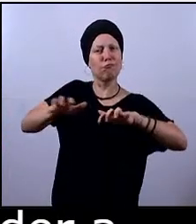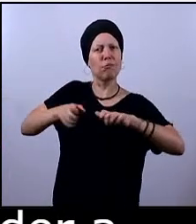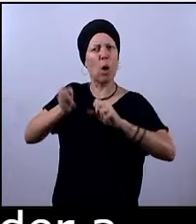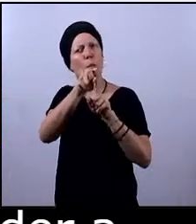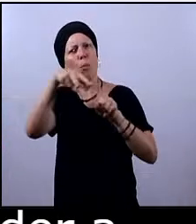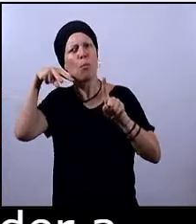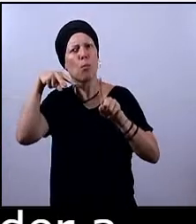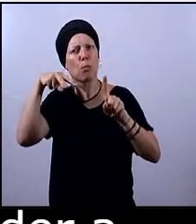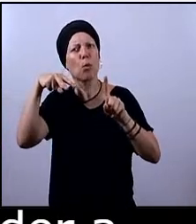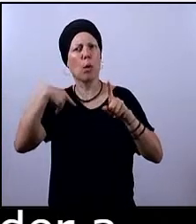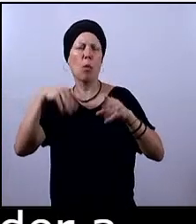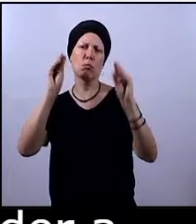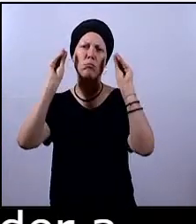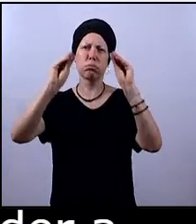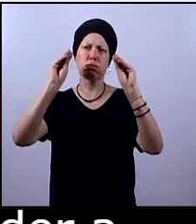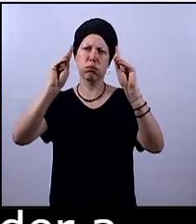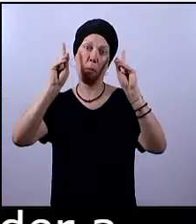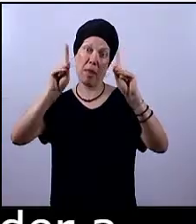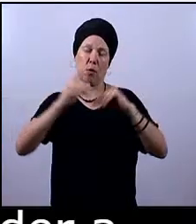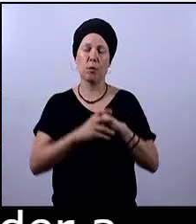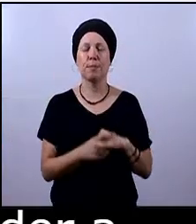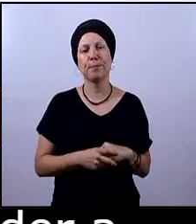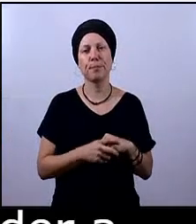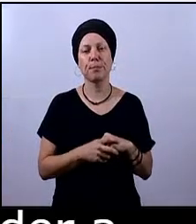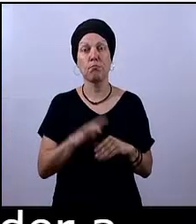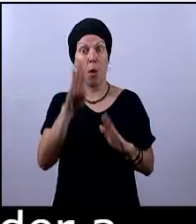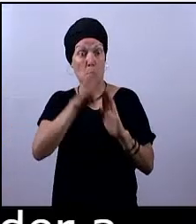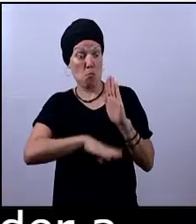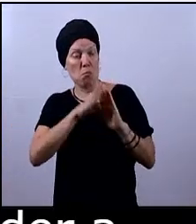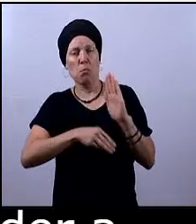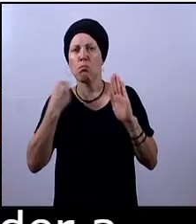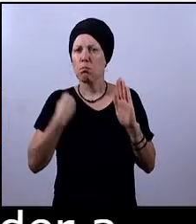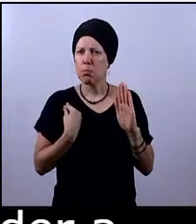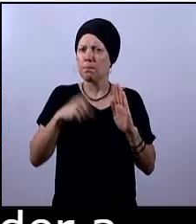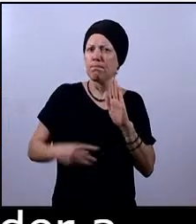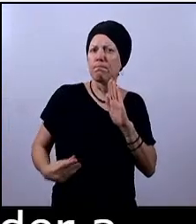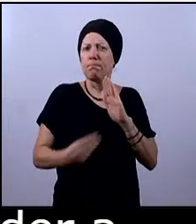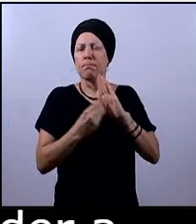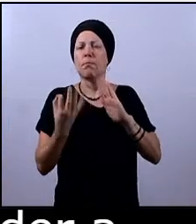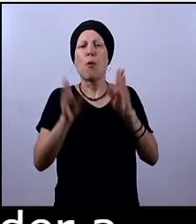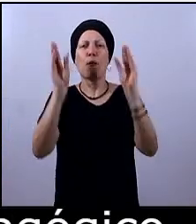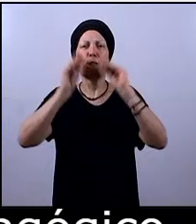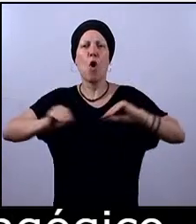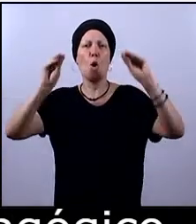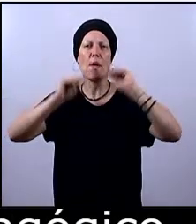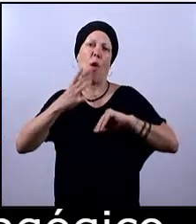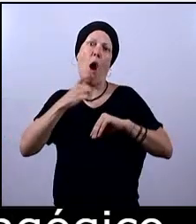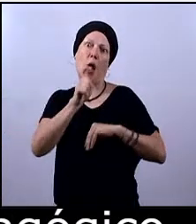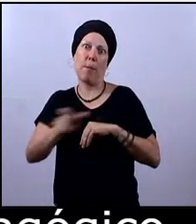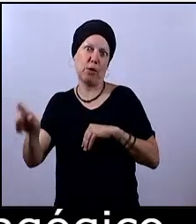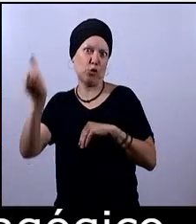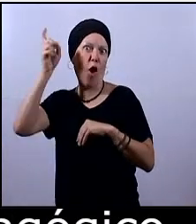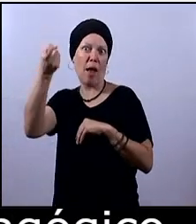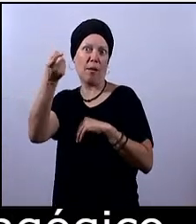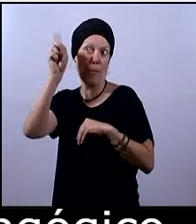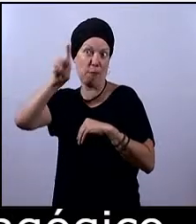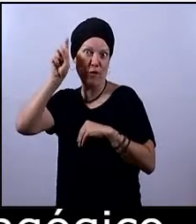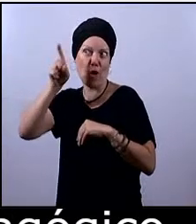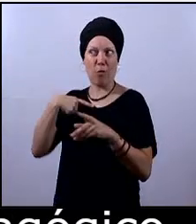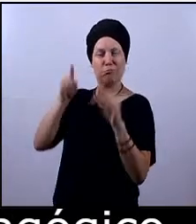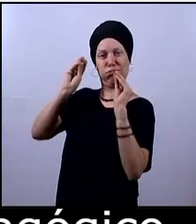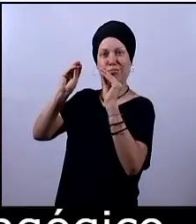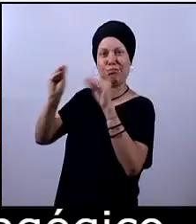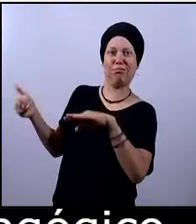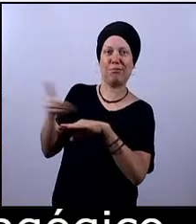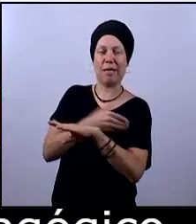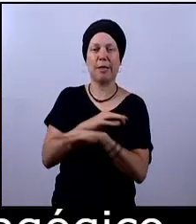de vista pedagógico. Este programa también incluye la formación de los docentes extremeños.